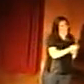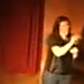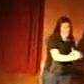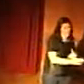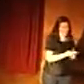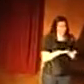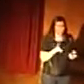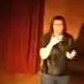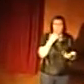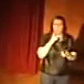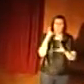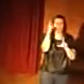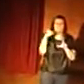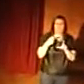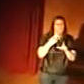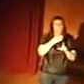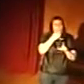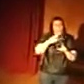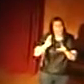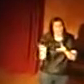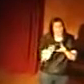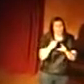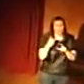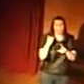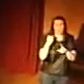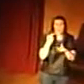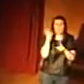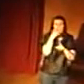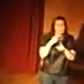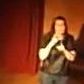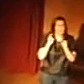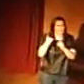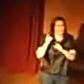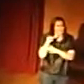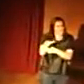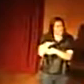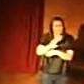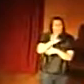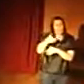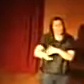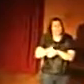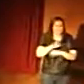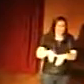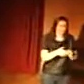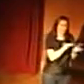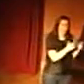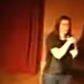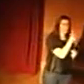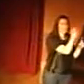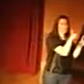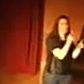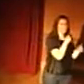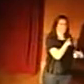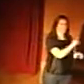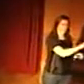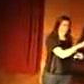un un bodegón una pintura de paisaje que un tema de argumento que una pintura de historia una pintura religiosa puesto que ahí hay una carga